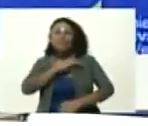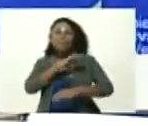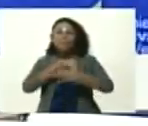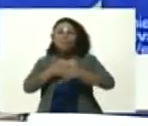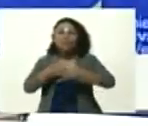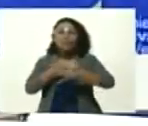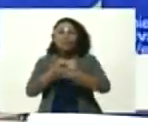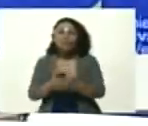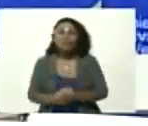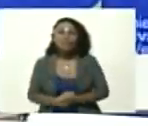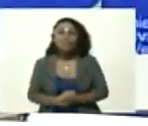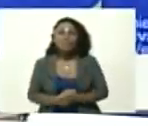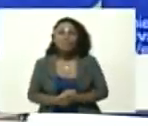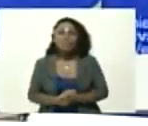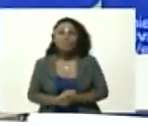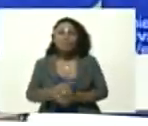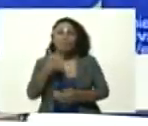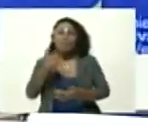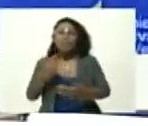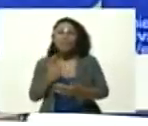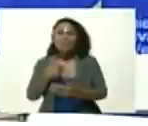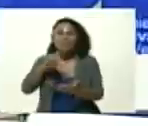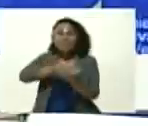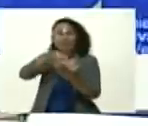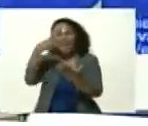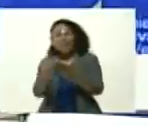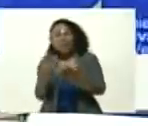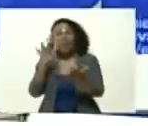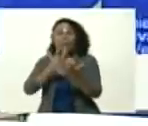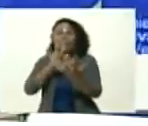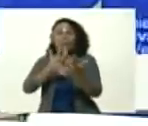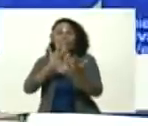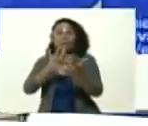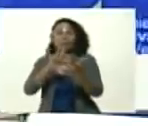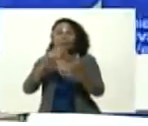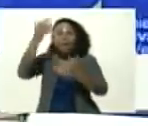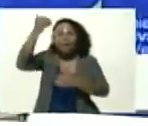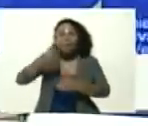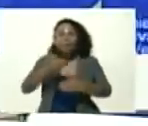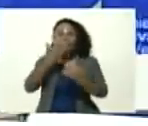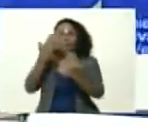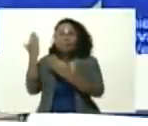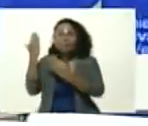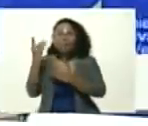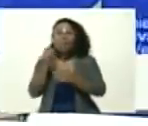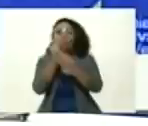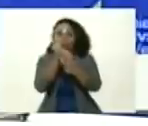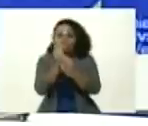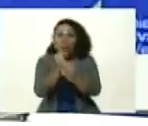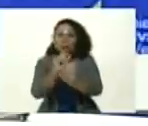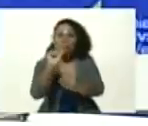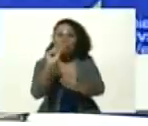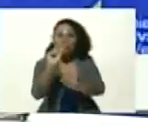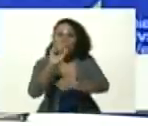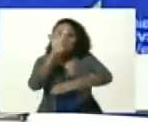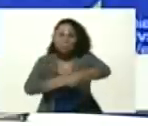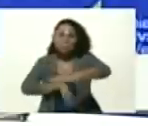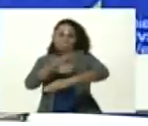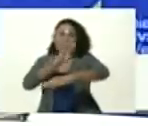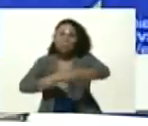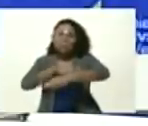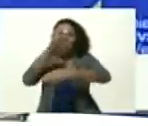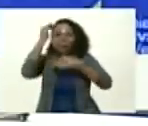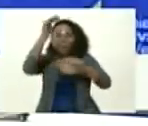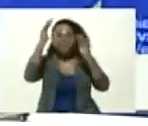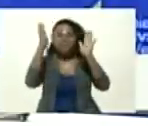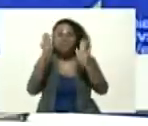ministro, me dicen que se cayó la conexión y las imágenes. Vamos a esperar. Barcelona, Barcelona,